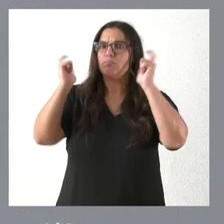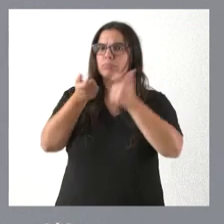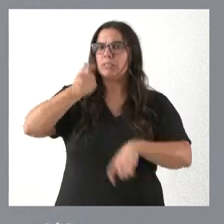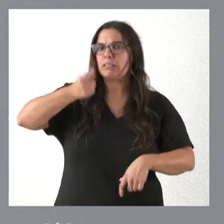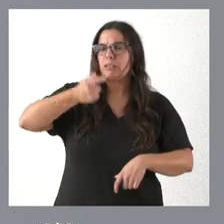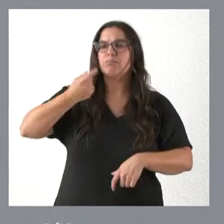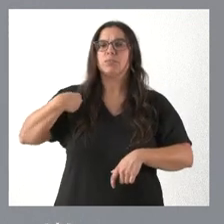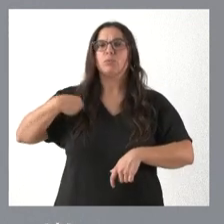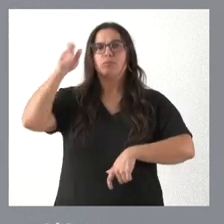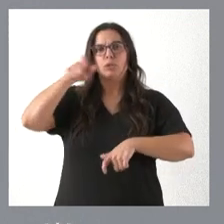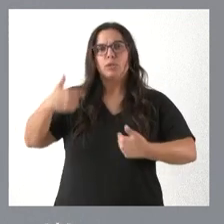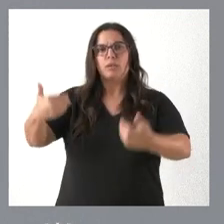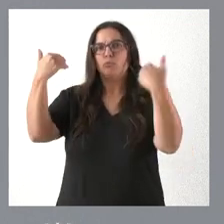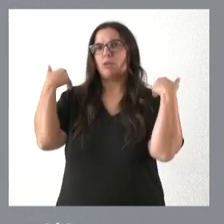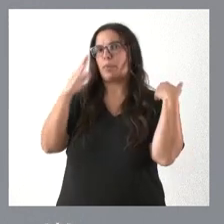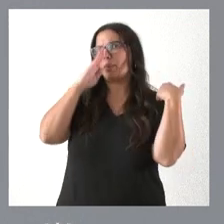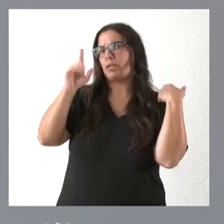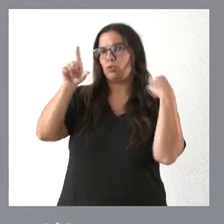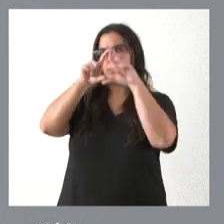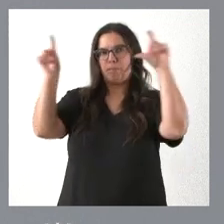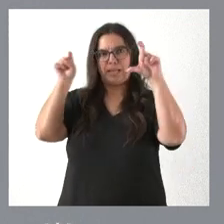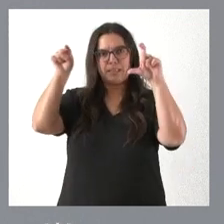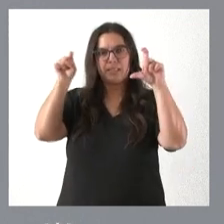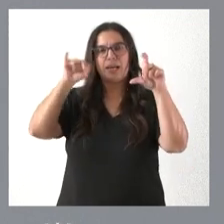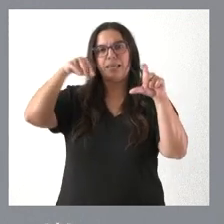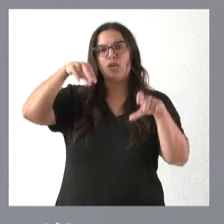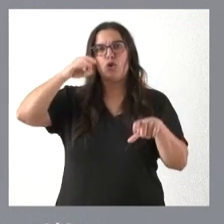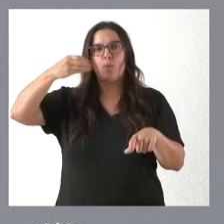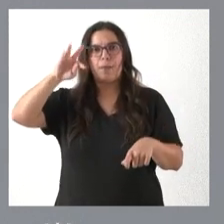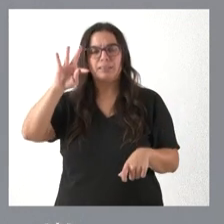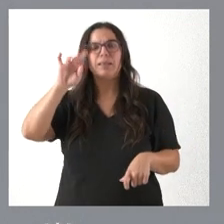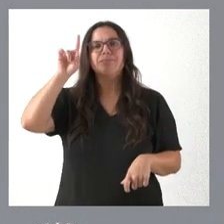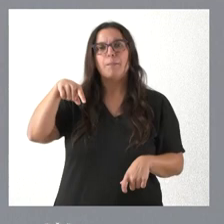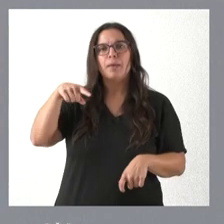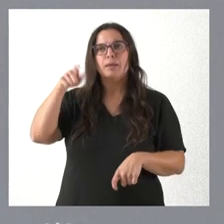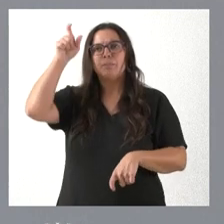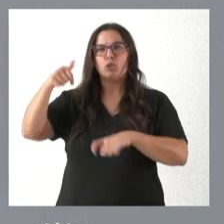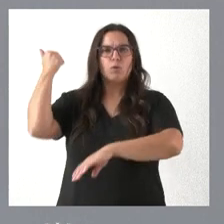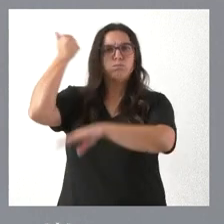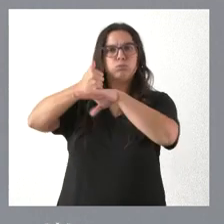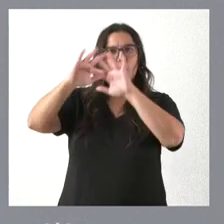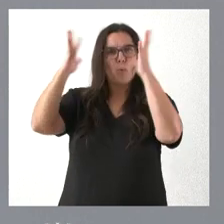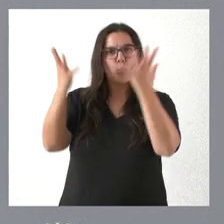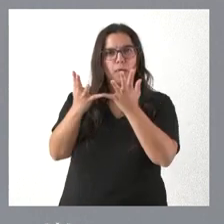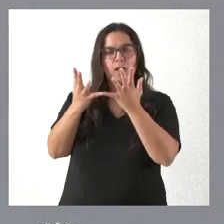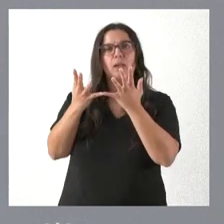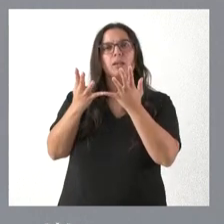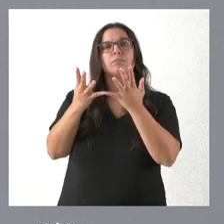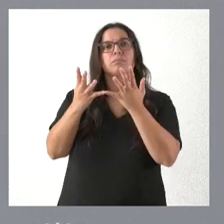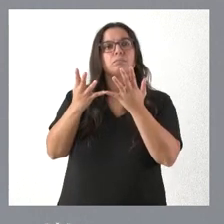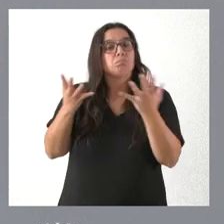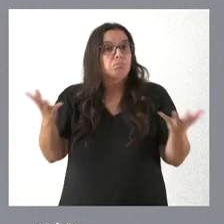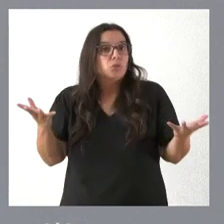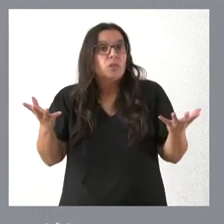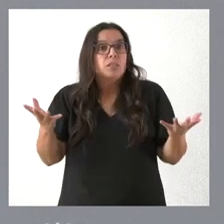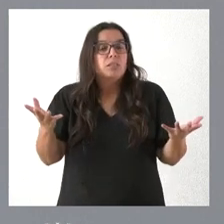con los responsables directos de innovar también con el máximo representante a nivel mundial con Marian void y en ese